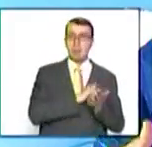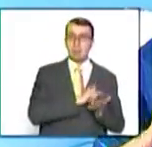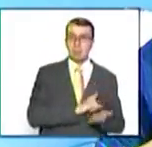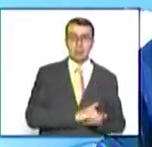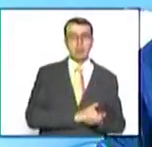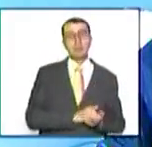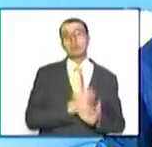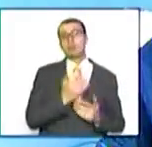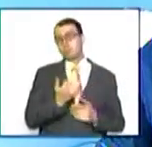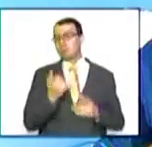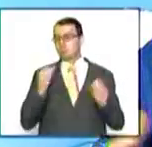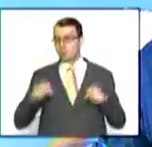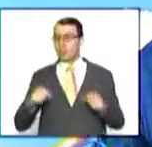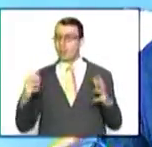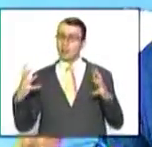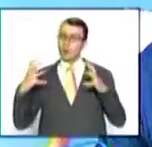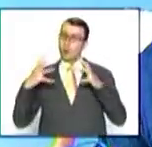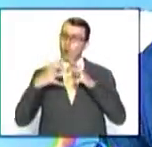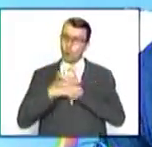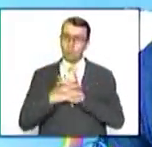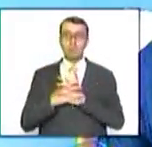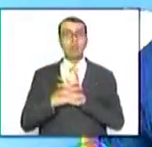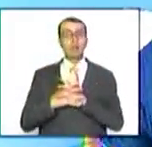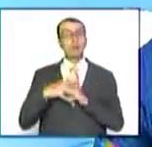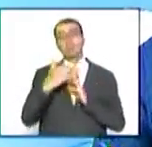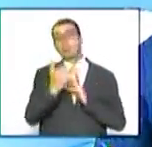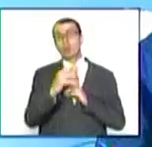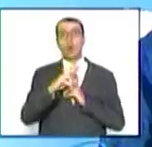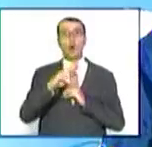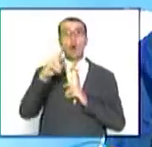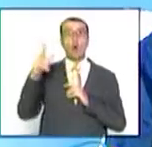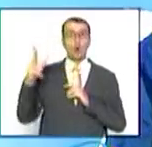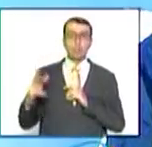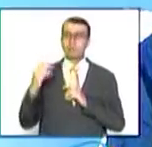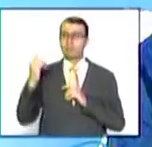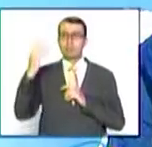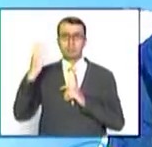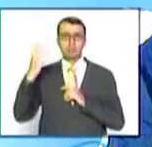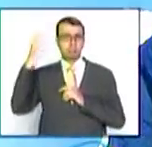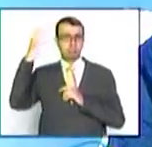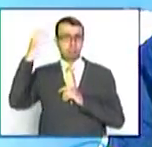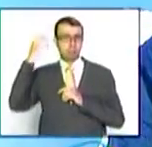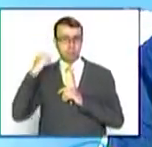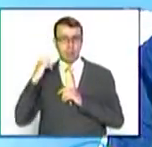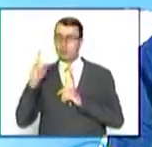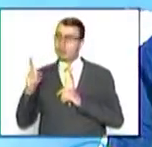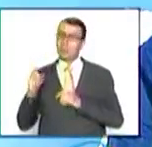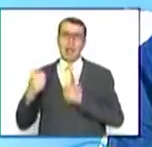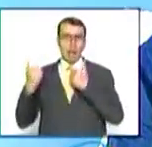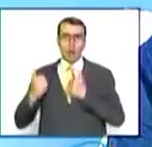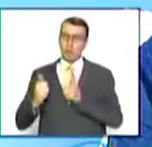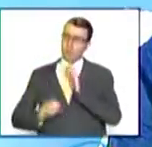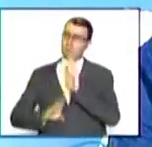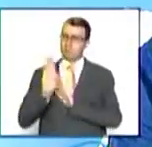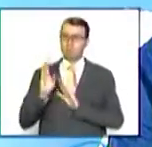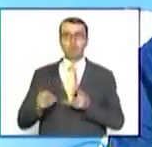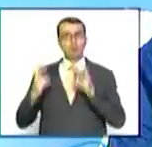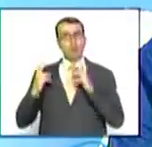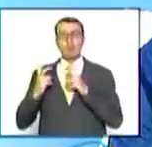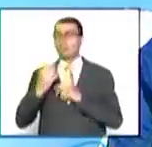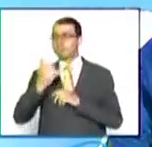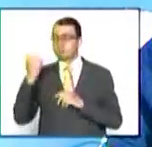puede combinar con muchas terapias utilizadas milenariamente y que cada vez tienen más fuerza ahora en el